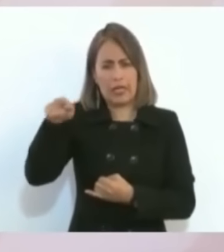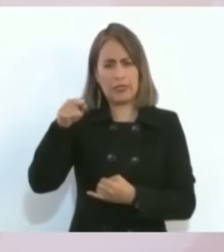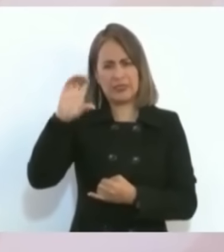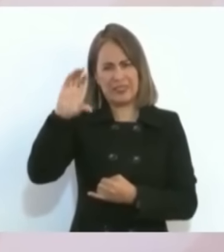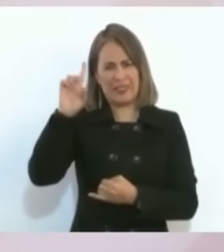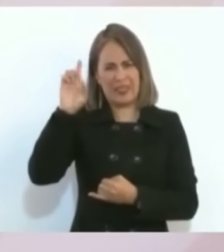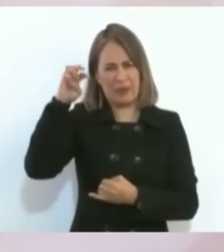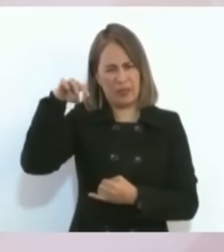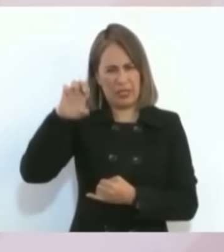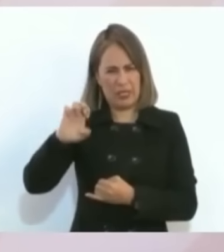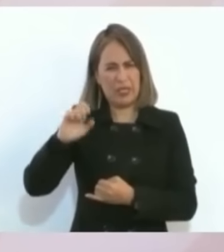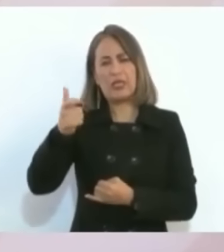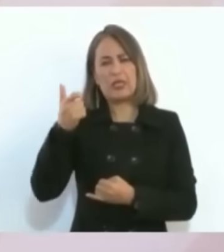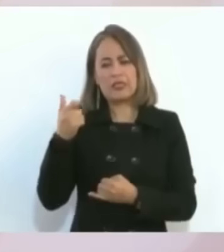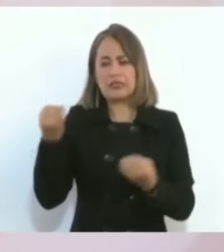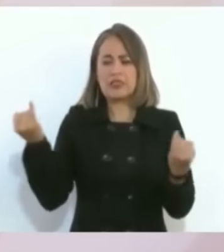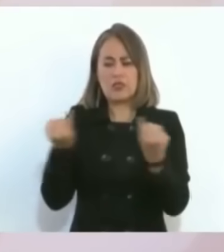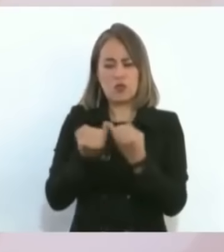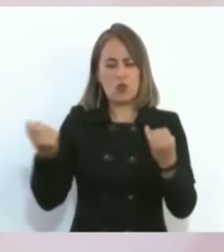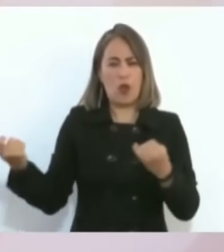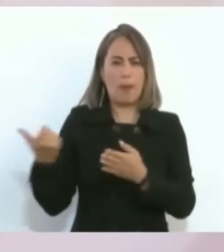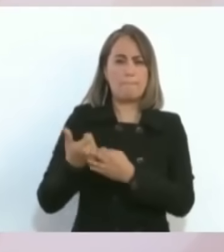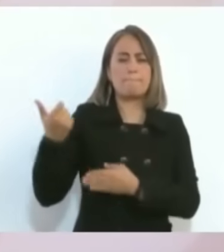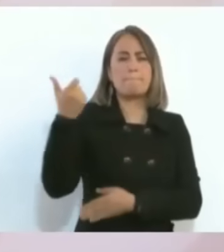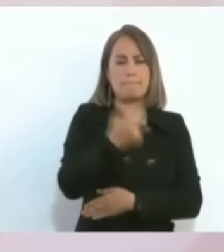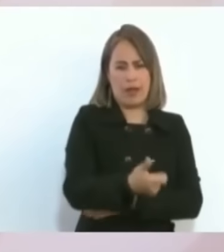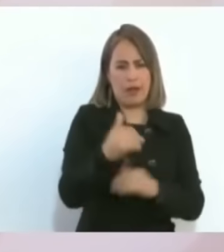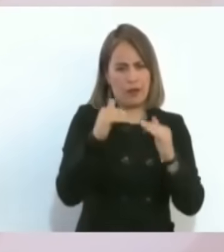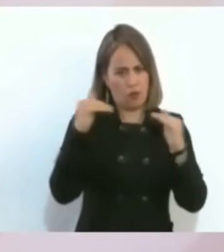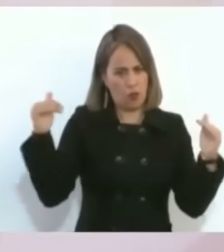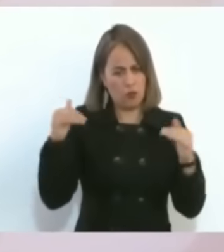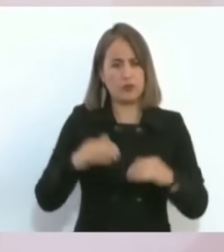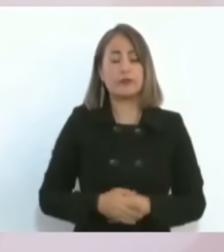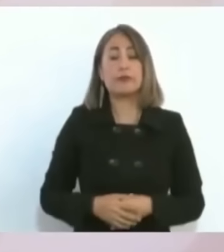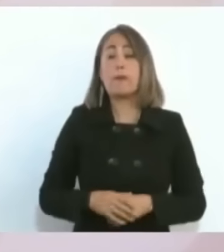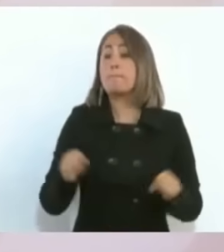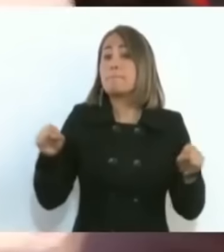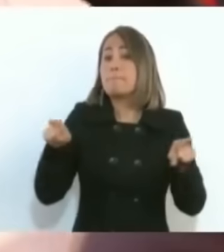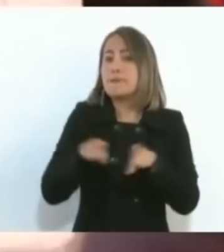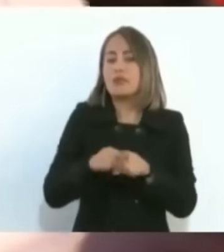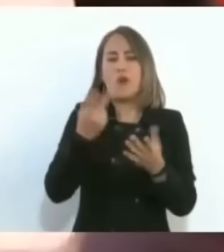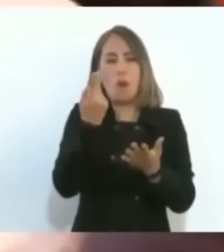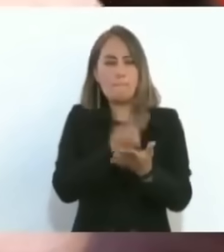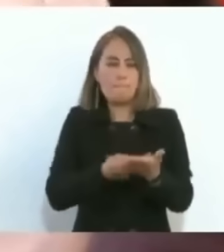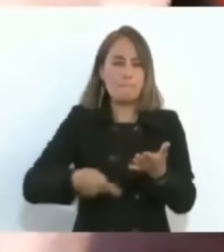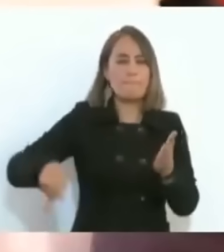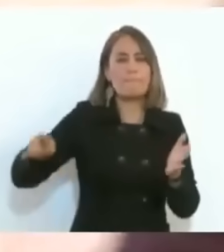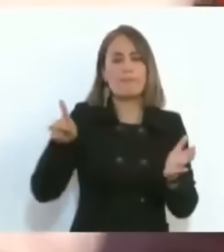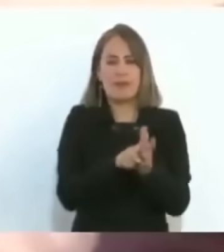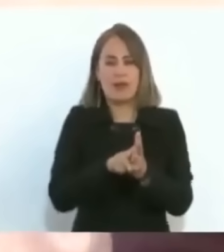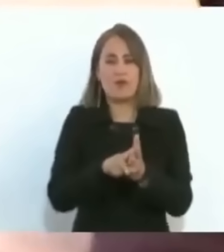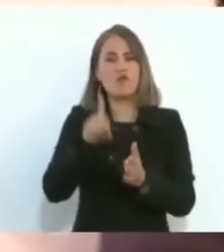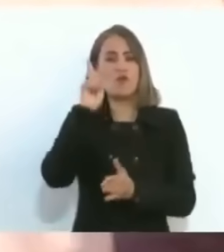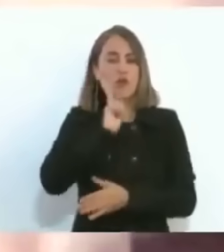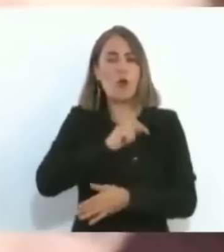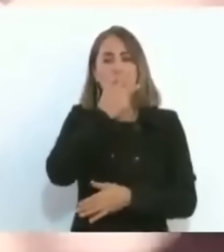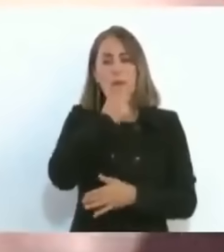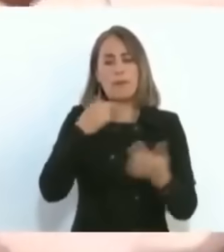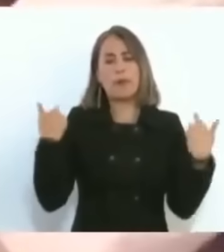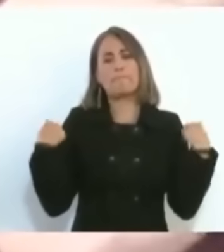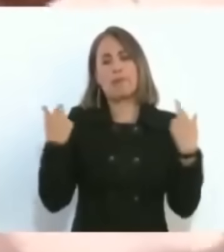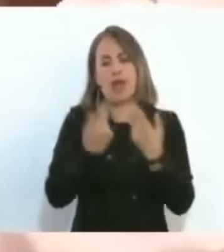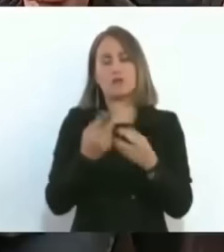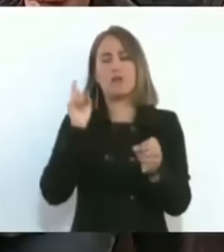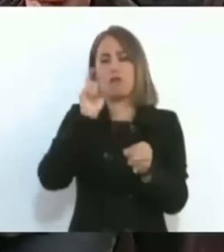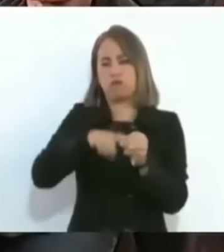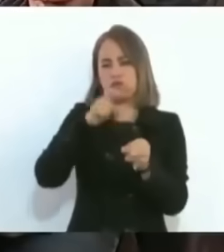federación. Y vamos a seguir también basificando a maestras, a